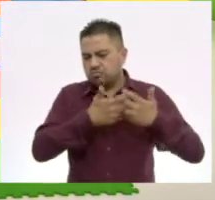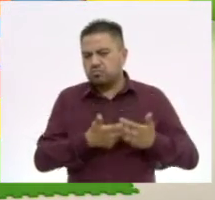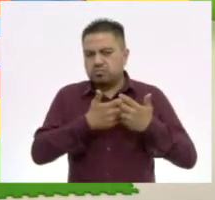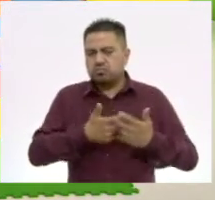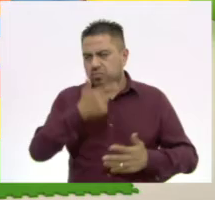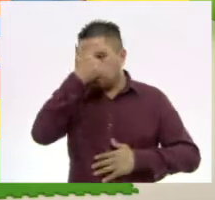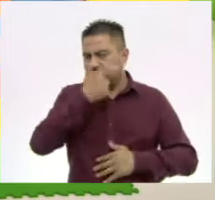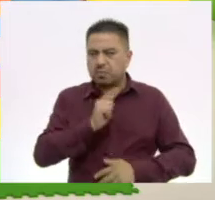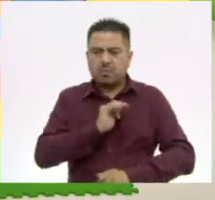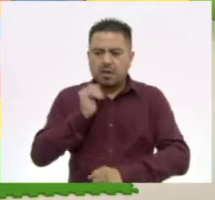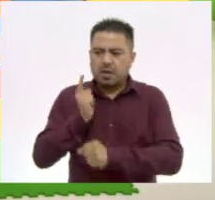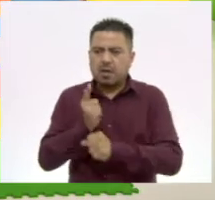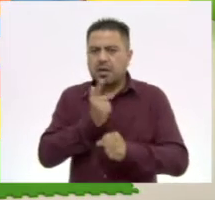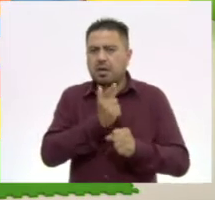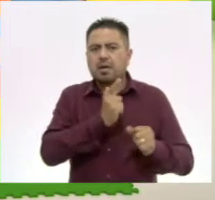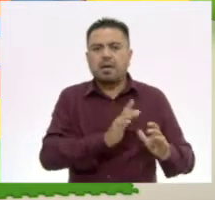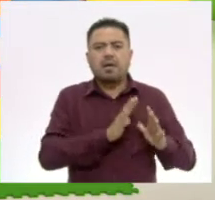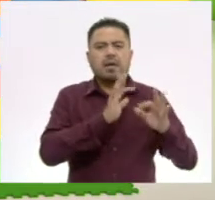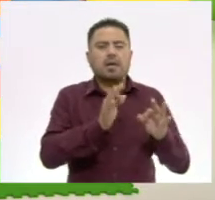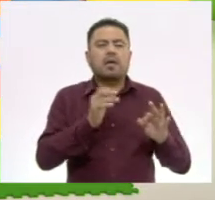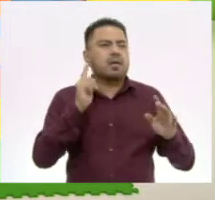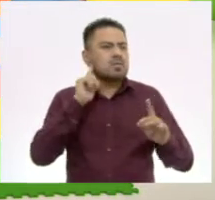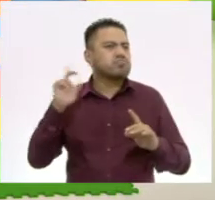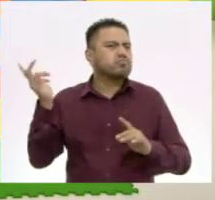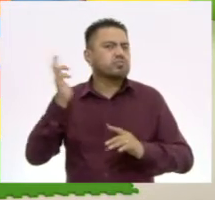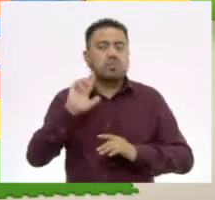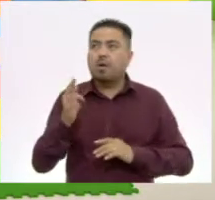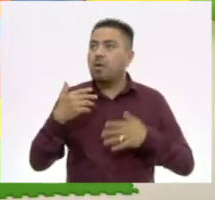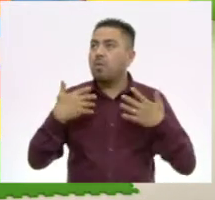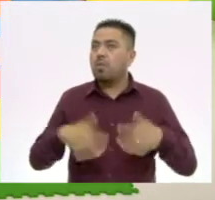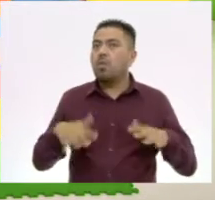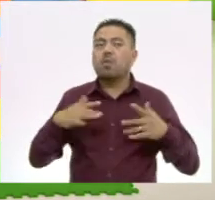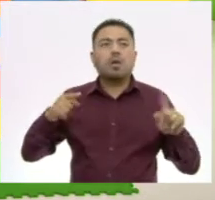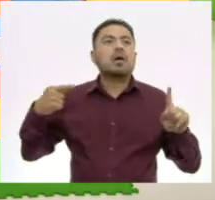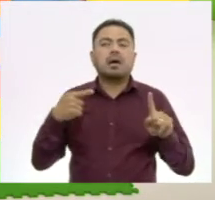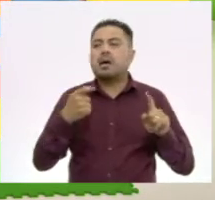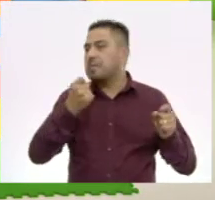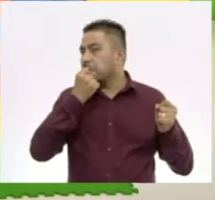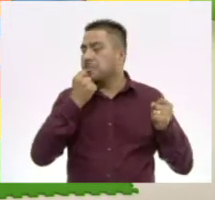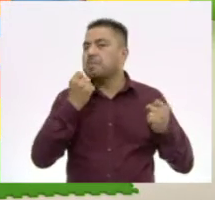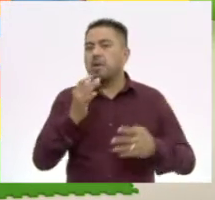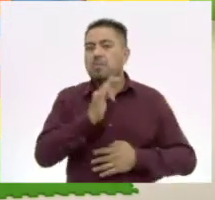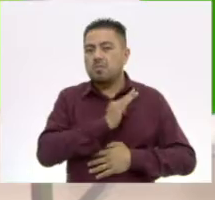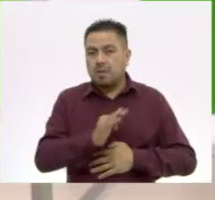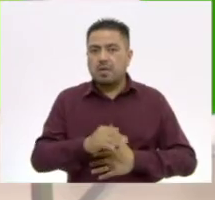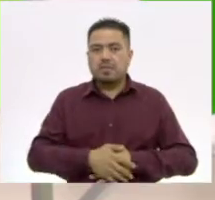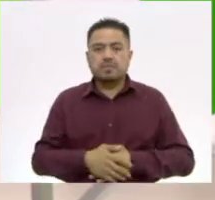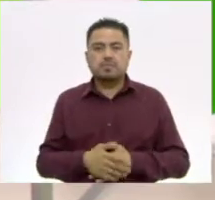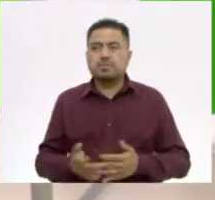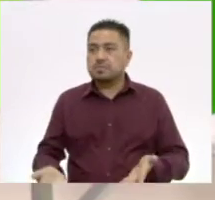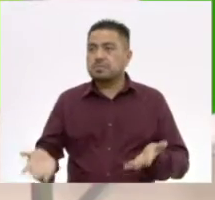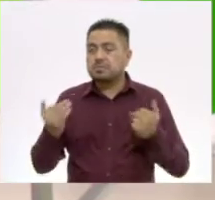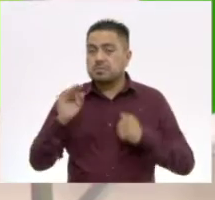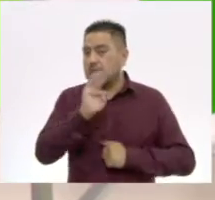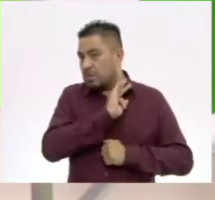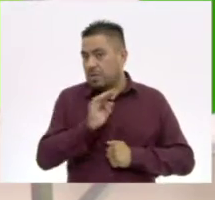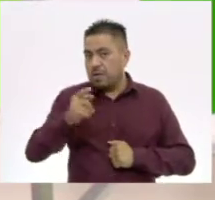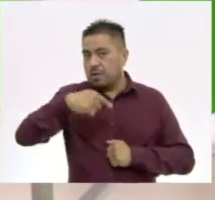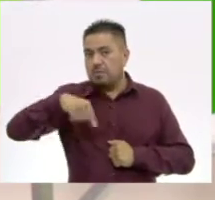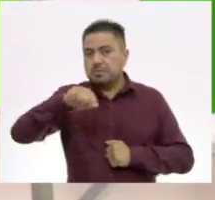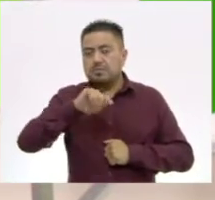noche e identificar su fuente sonora wow ese reto está increíble si te es posible